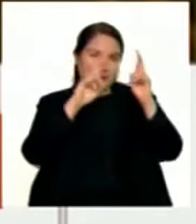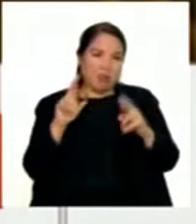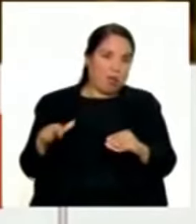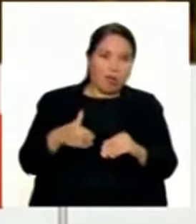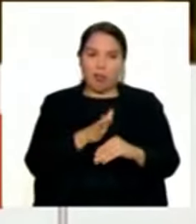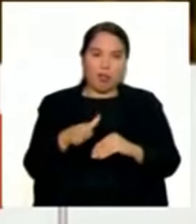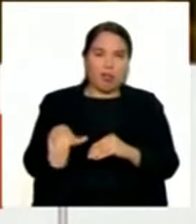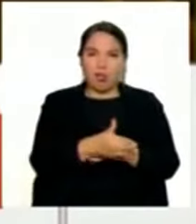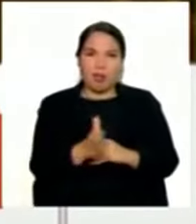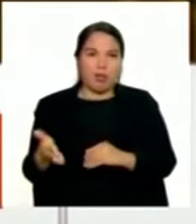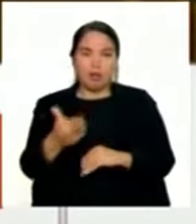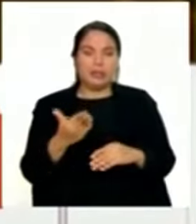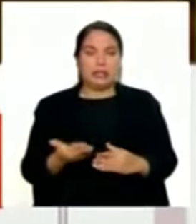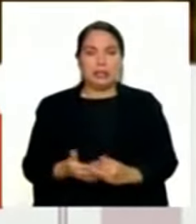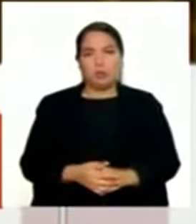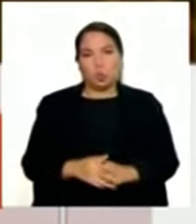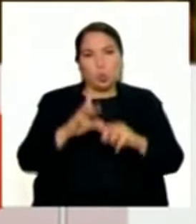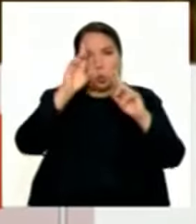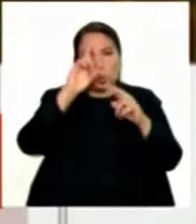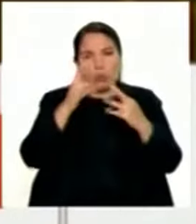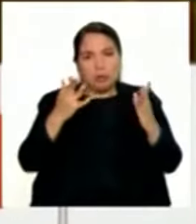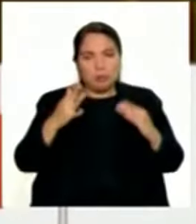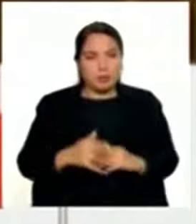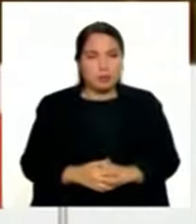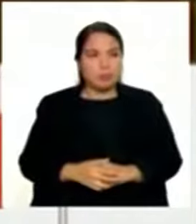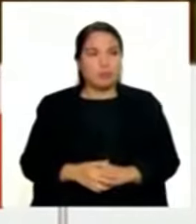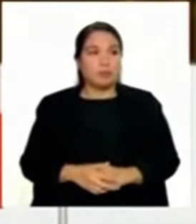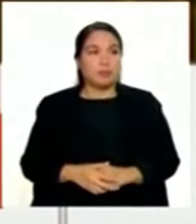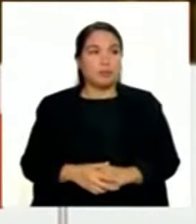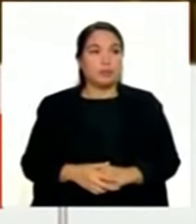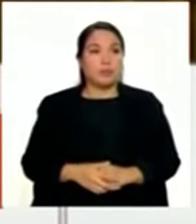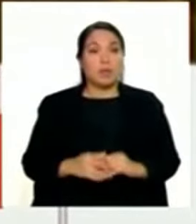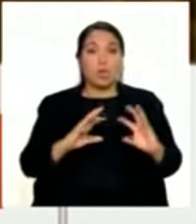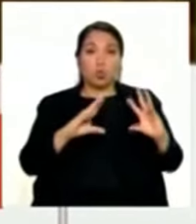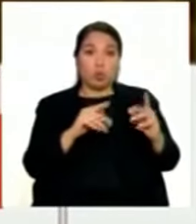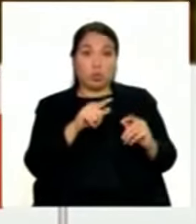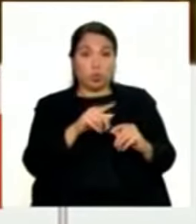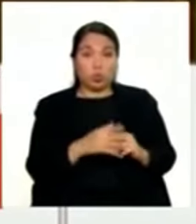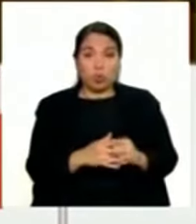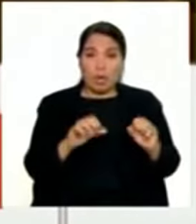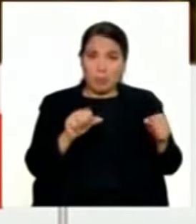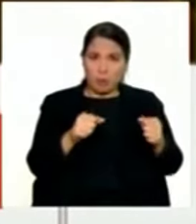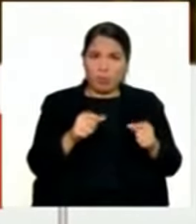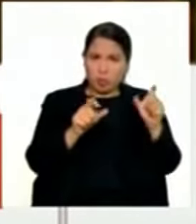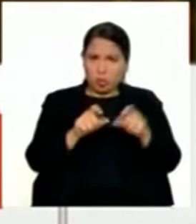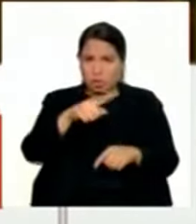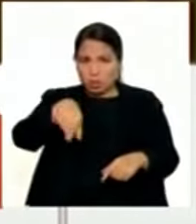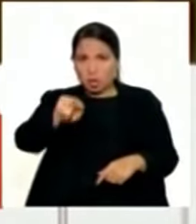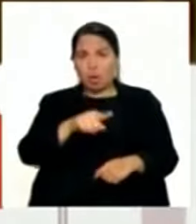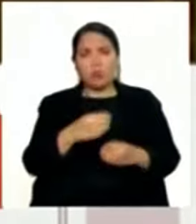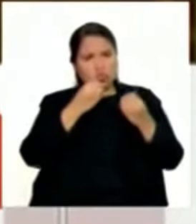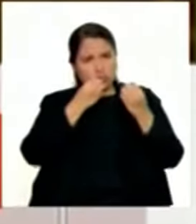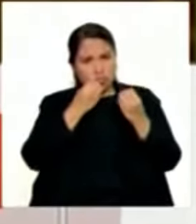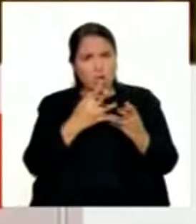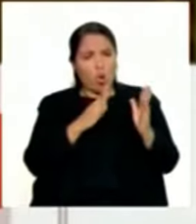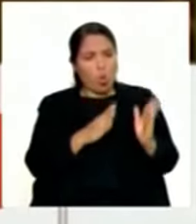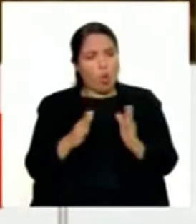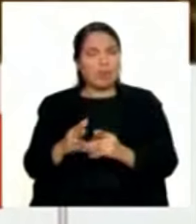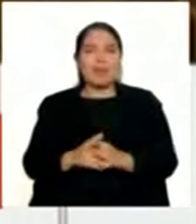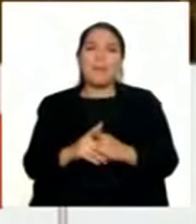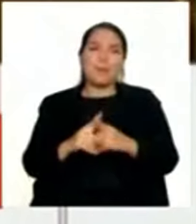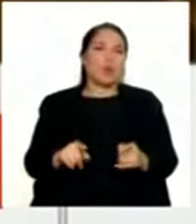mayoría que se meten por todos lados. Estoy segurísimo que ellos, lo de la asociación de moteros, van bien en orden por esta vía de la Costa Verde, pero